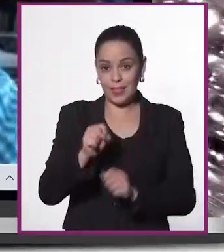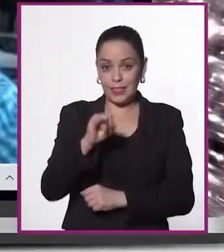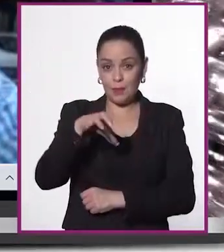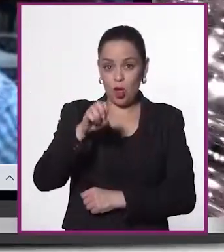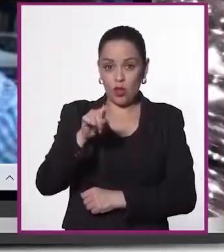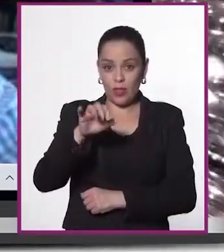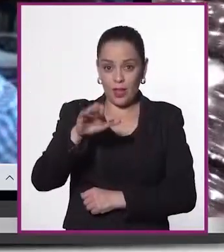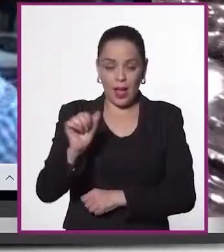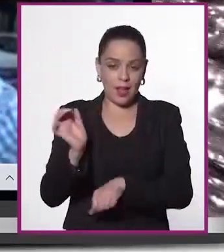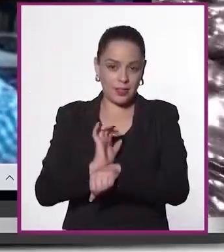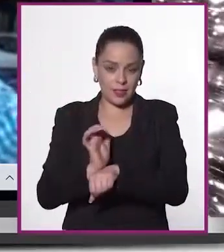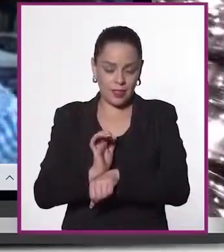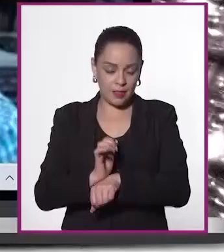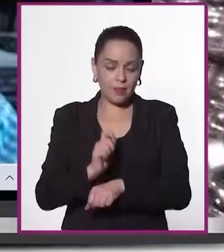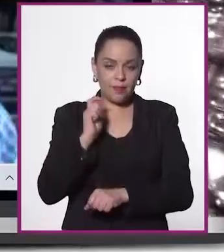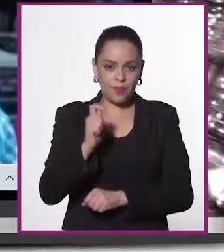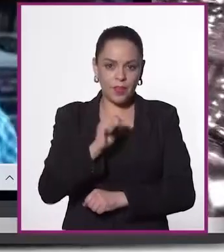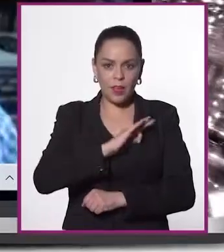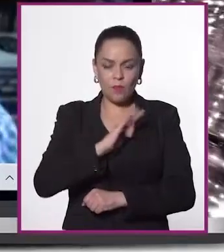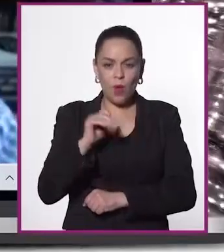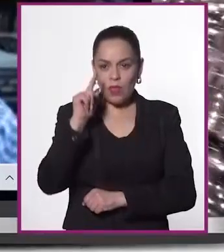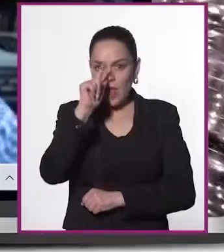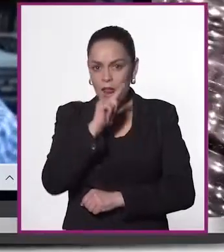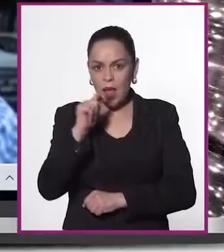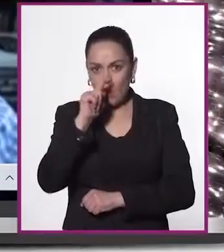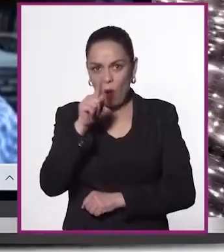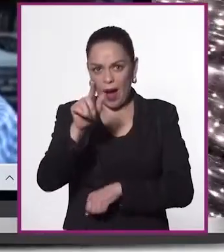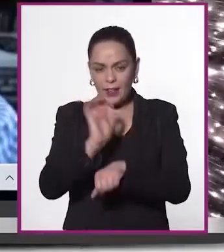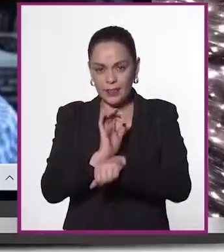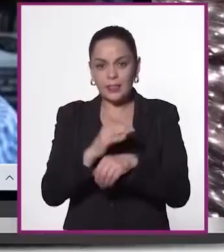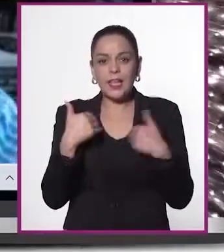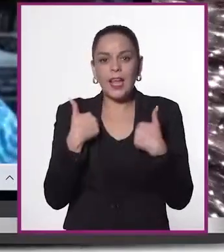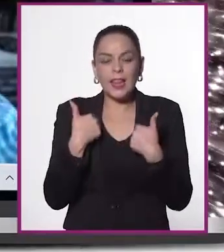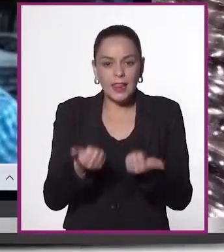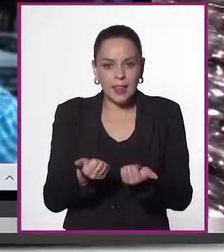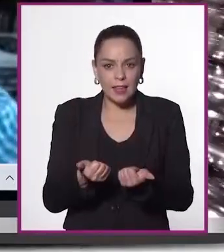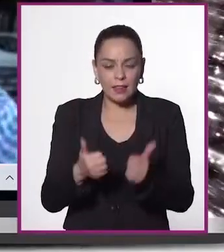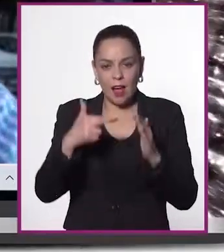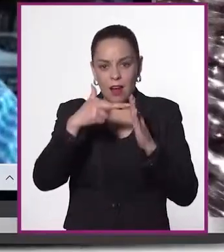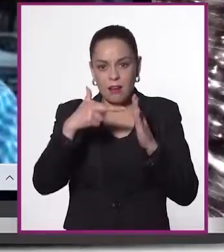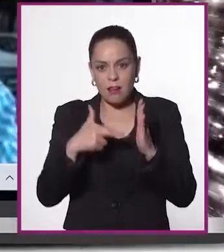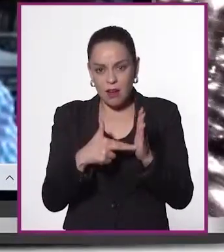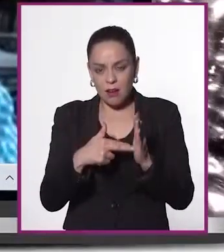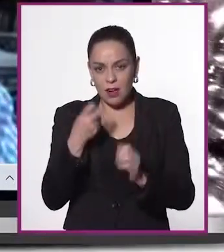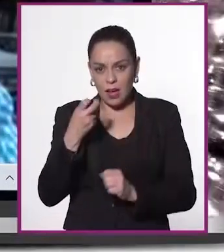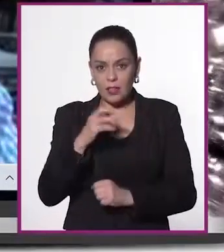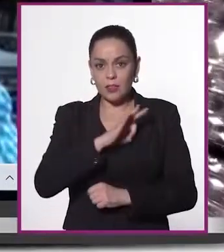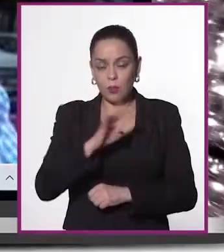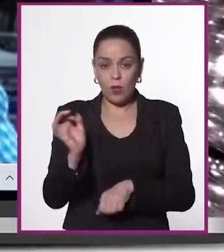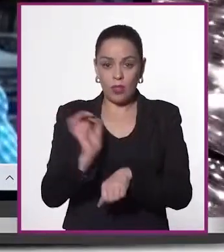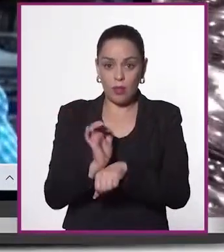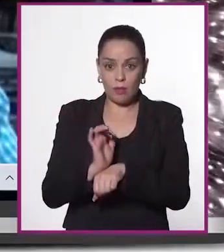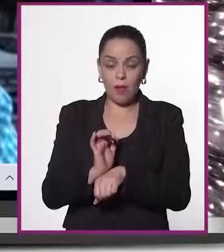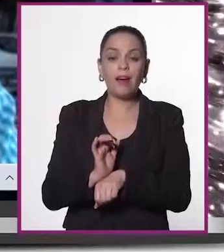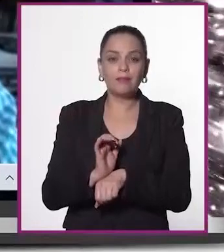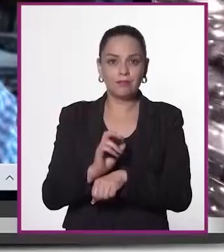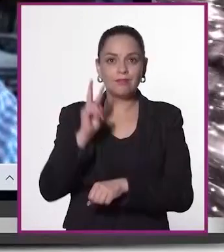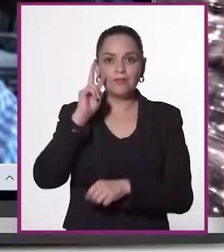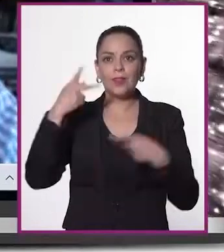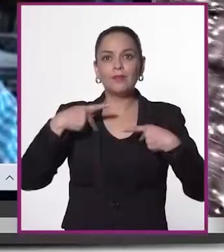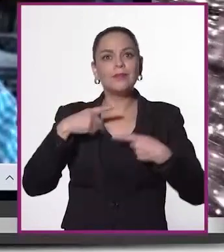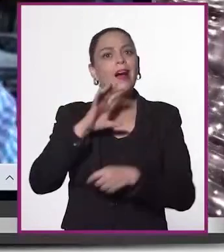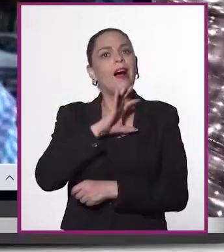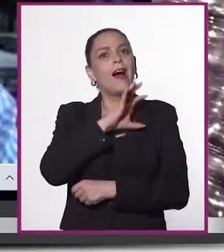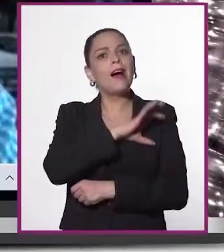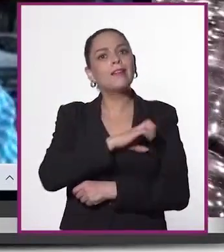que la semiótica nos permite estudiar el lenguaje del cine, es decir, las reglas que permiten que una película sea disfrutada